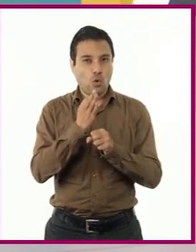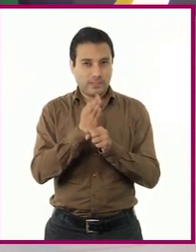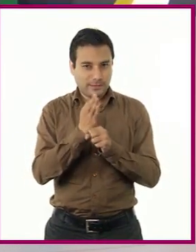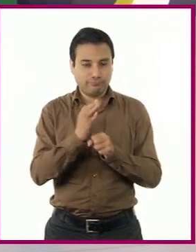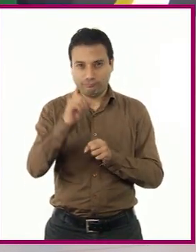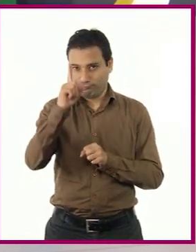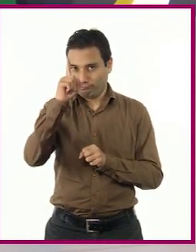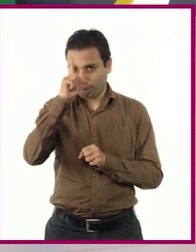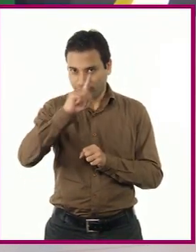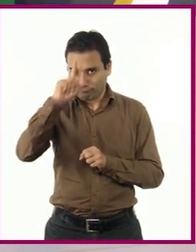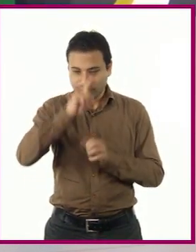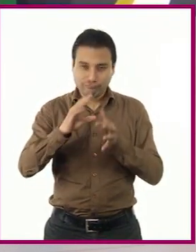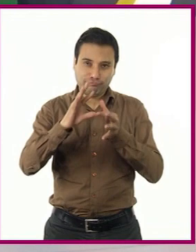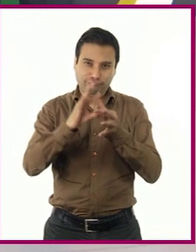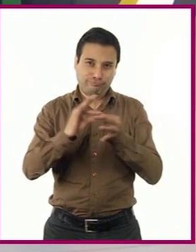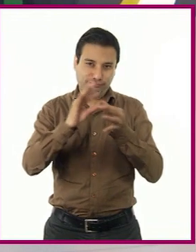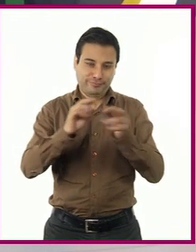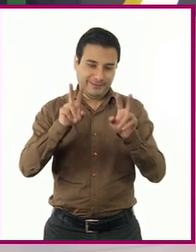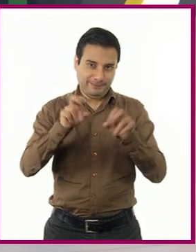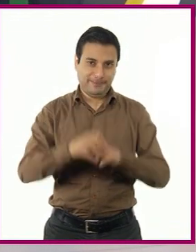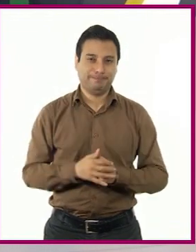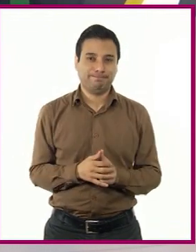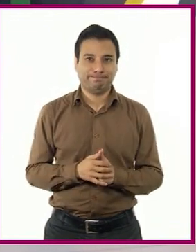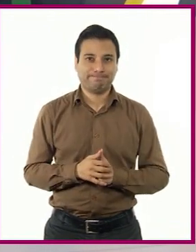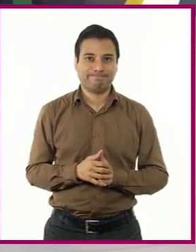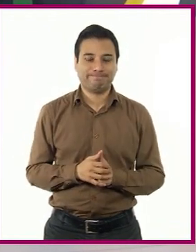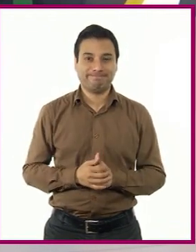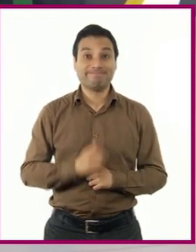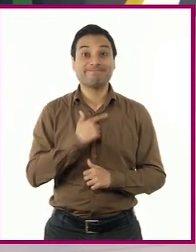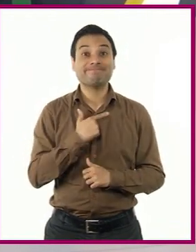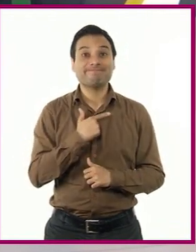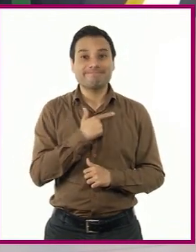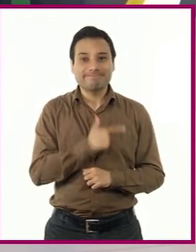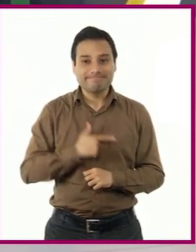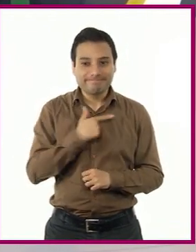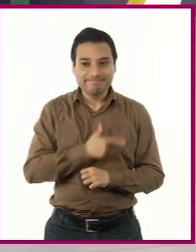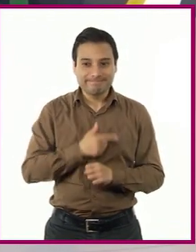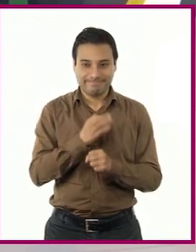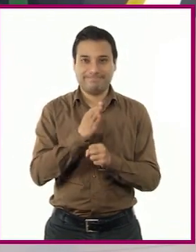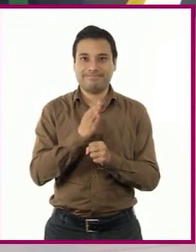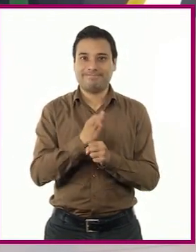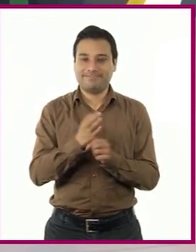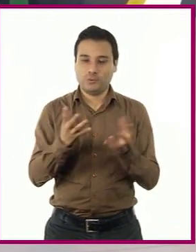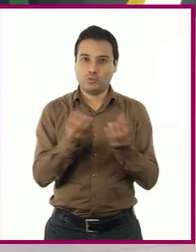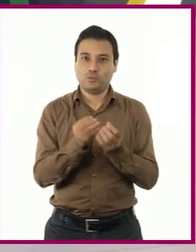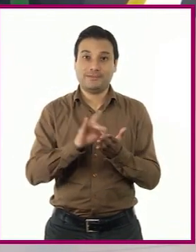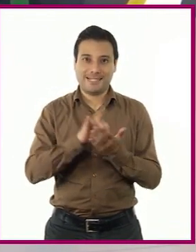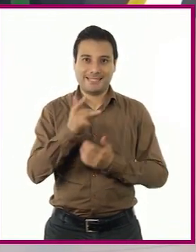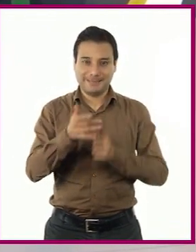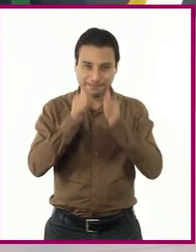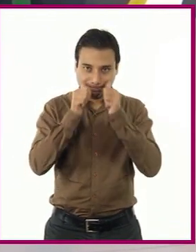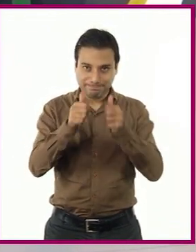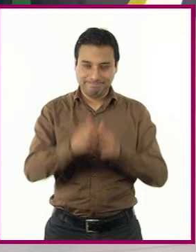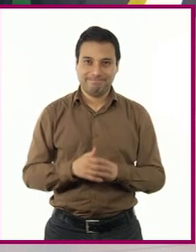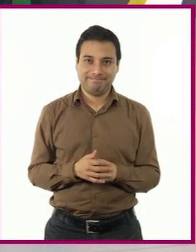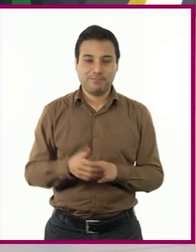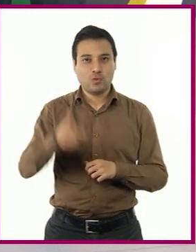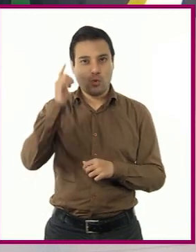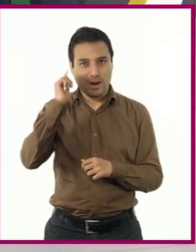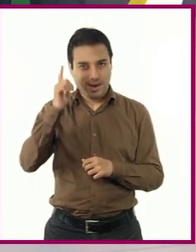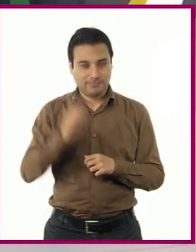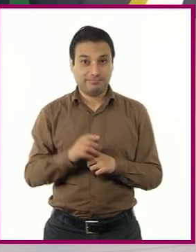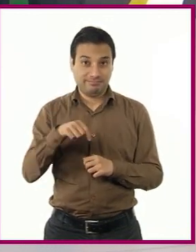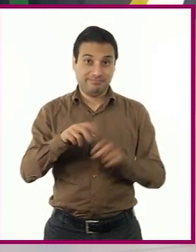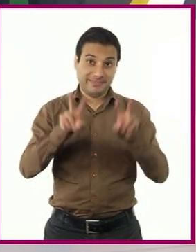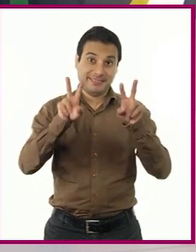para comprender el tema que estudiaremos. Nos complace mucho estar con ustedes y les agradecemos su atención. Esperamos que la